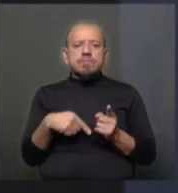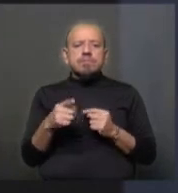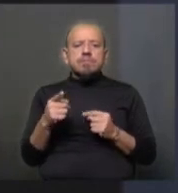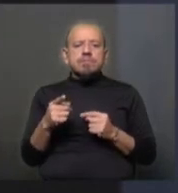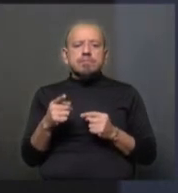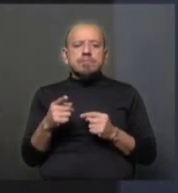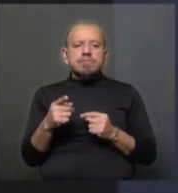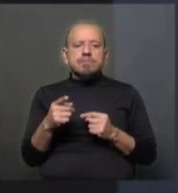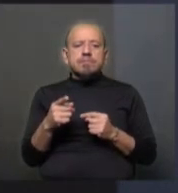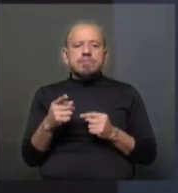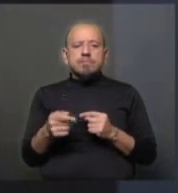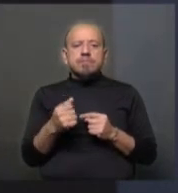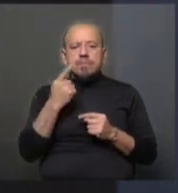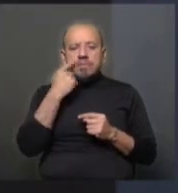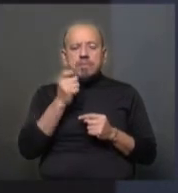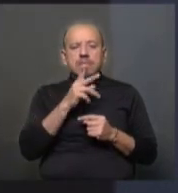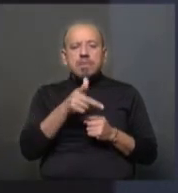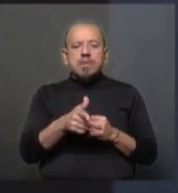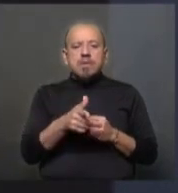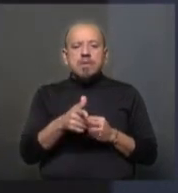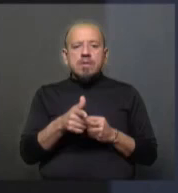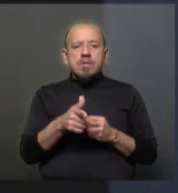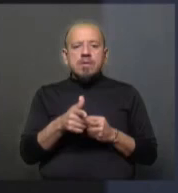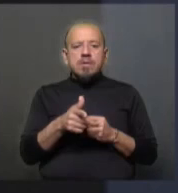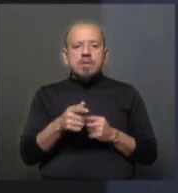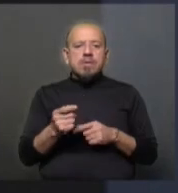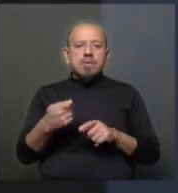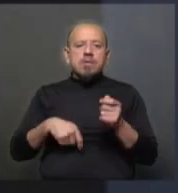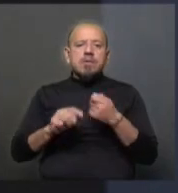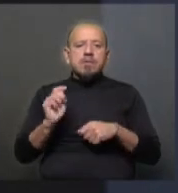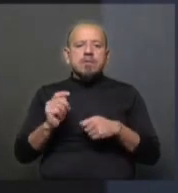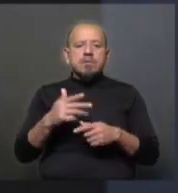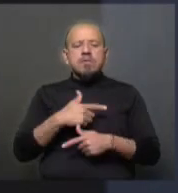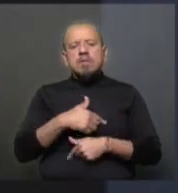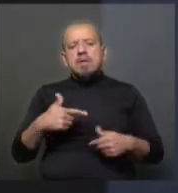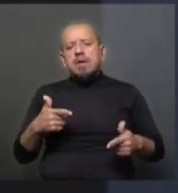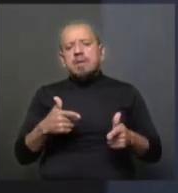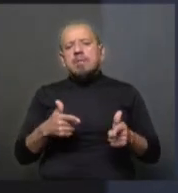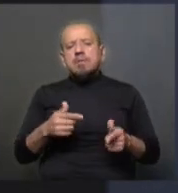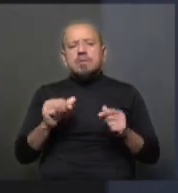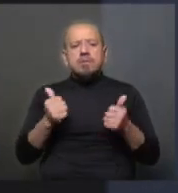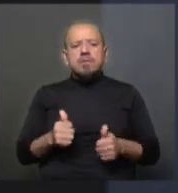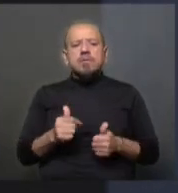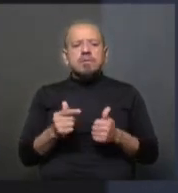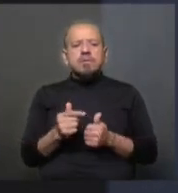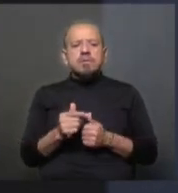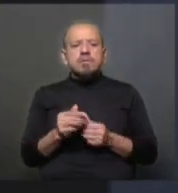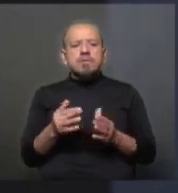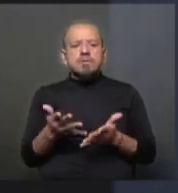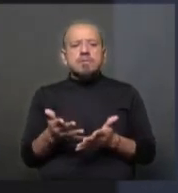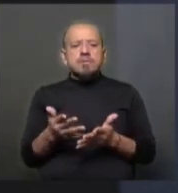asesinato de un padre y una hija cuando fueron a vender eh las armas y es Sí el de Maldonado el de Maldonado Cómo Cómo